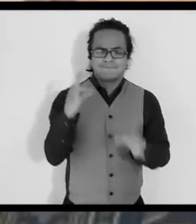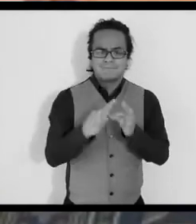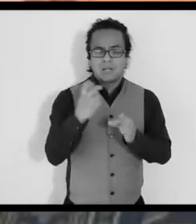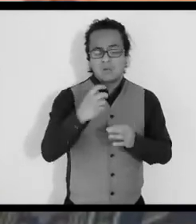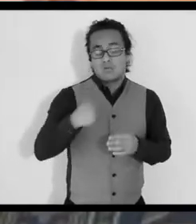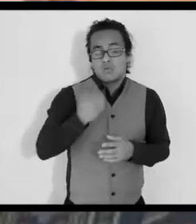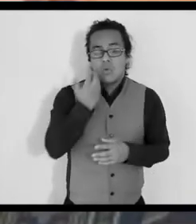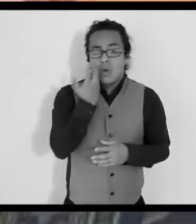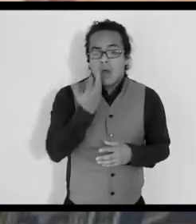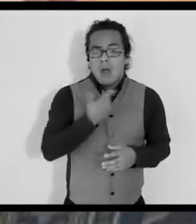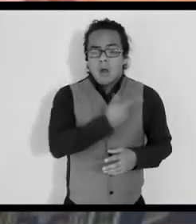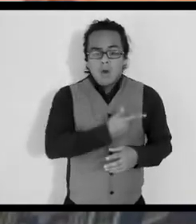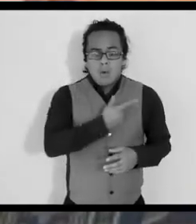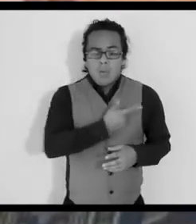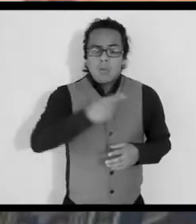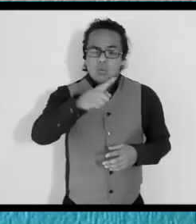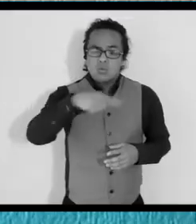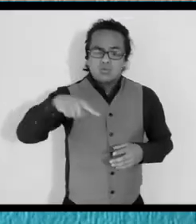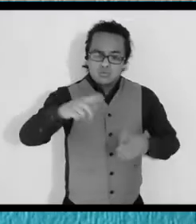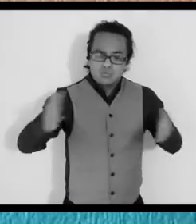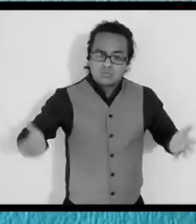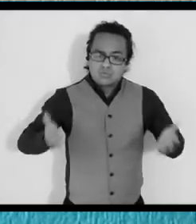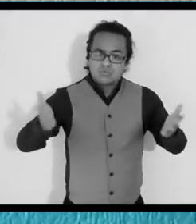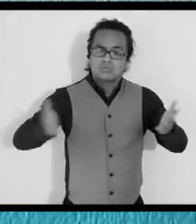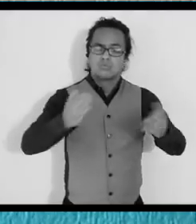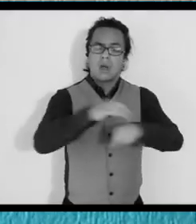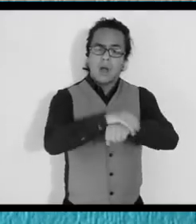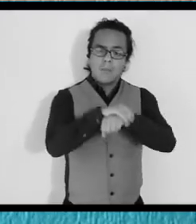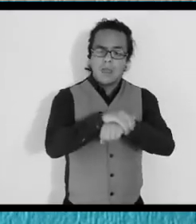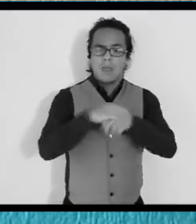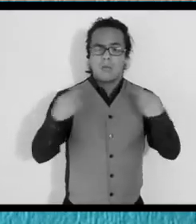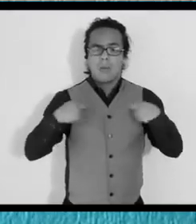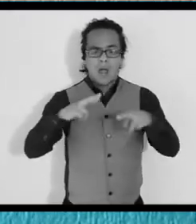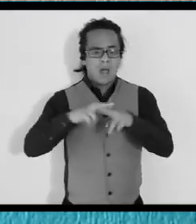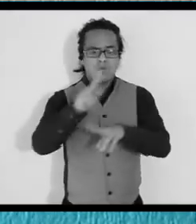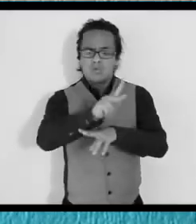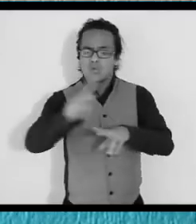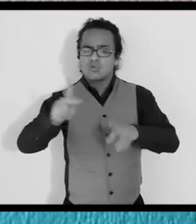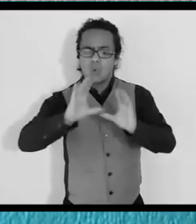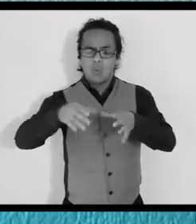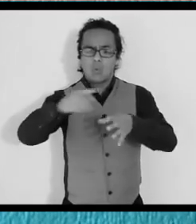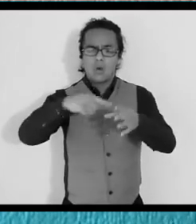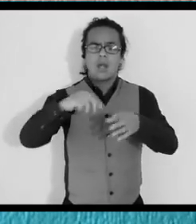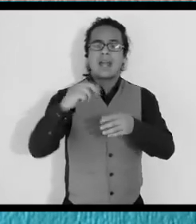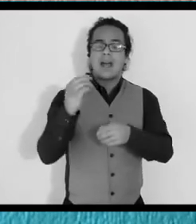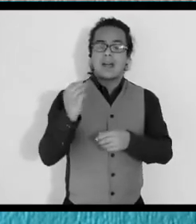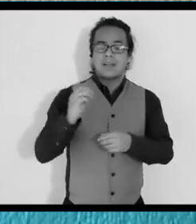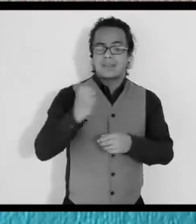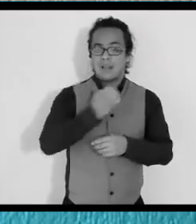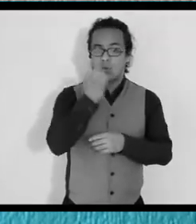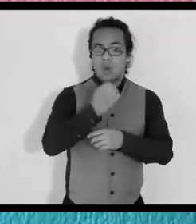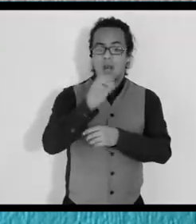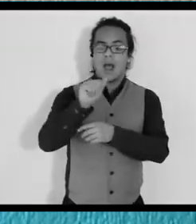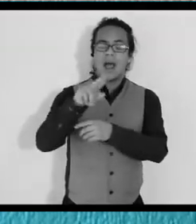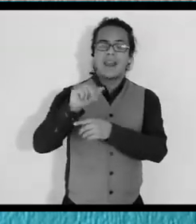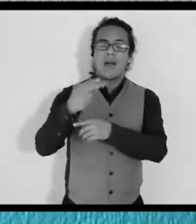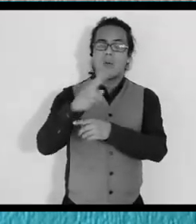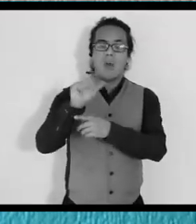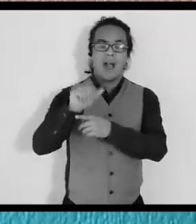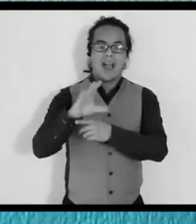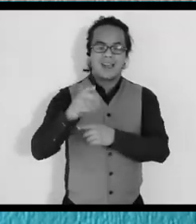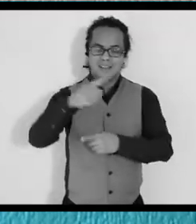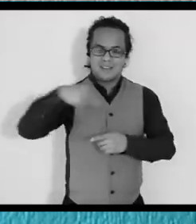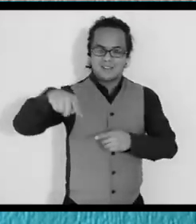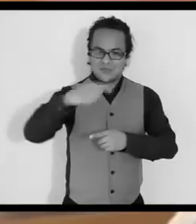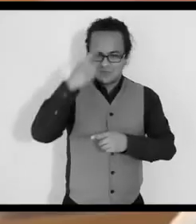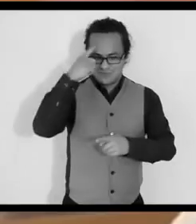resultados grandes, esfuerzos grandes y sacrificios igual. Entonces a mí me gustaría muchísimo alentar a amigos, profesores, a toda la comunidad de Anáhuac, que